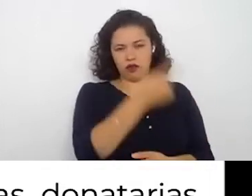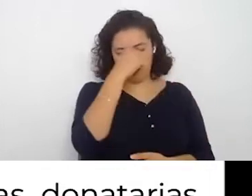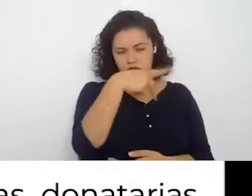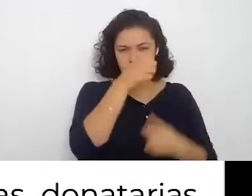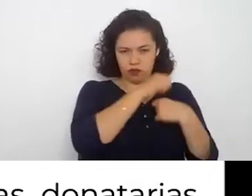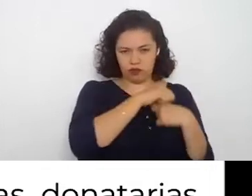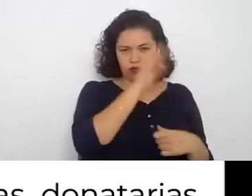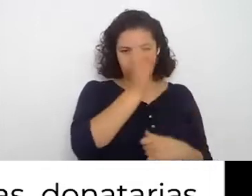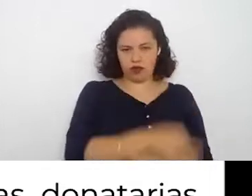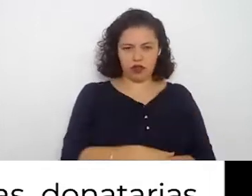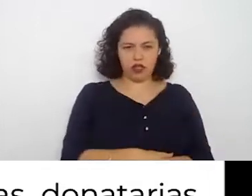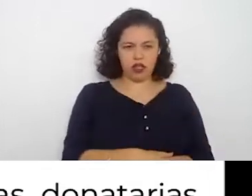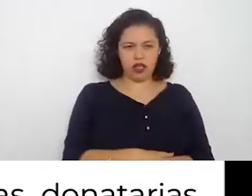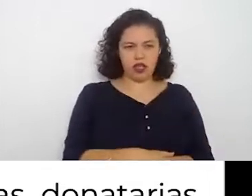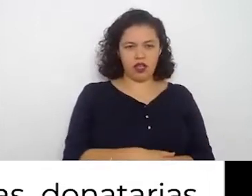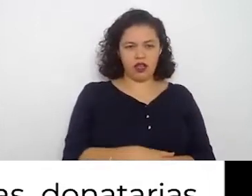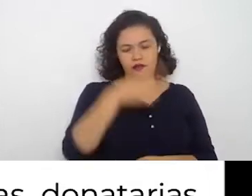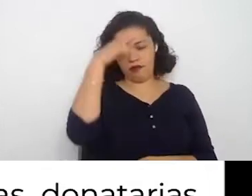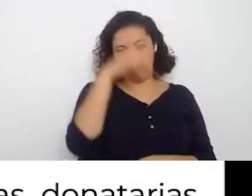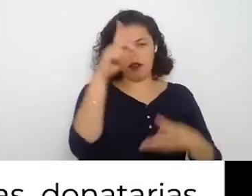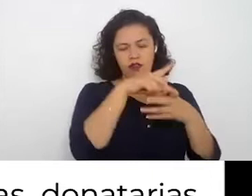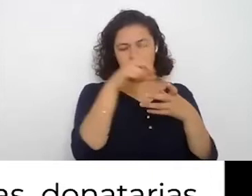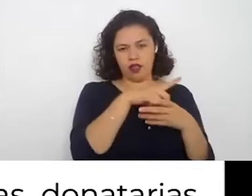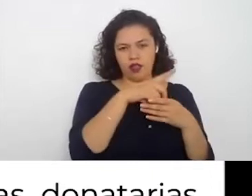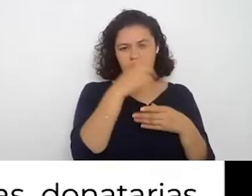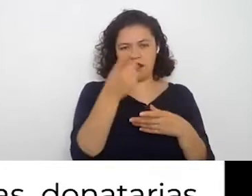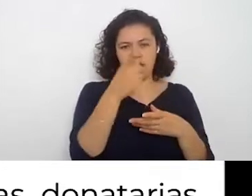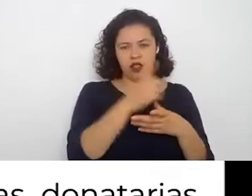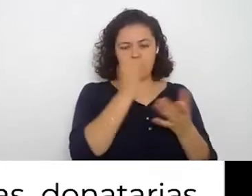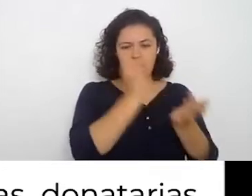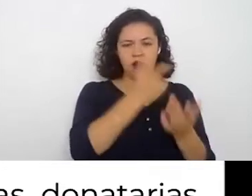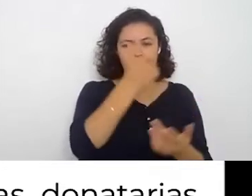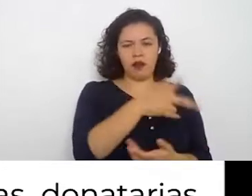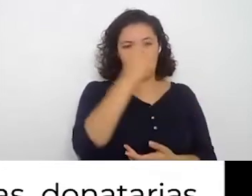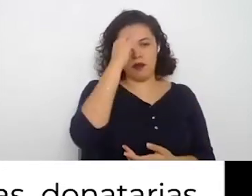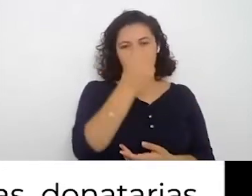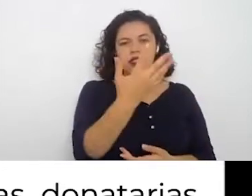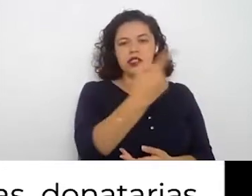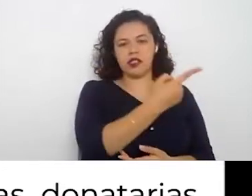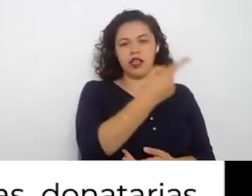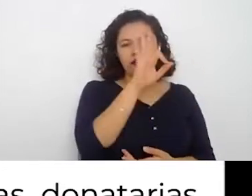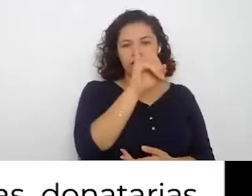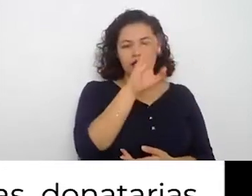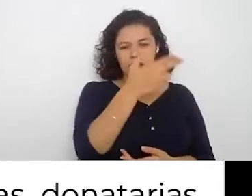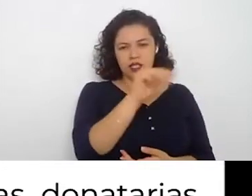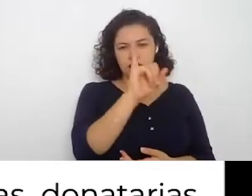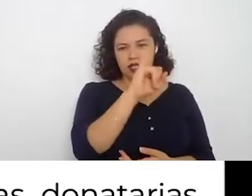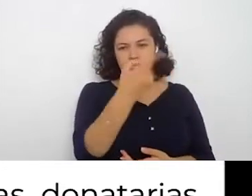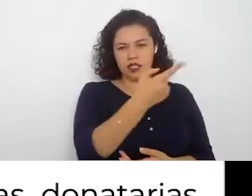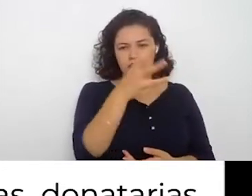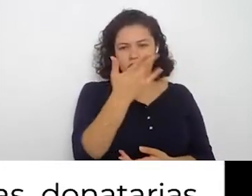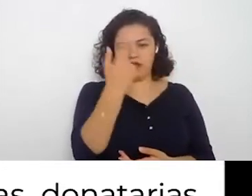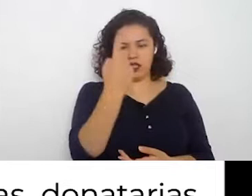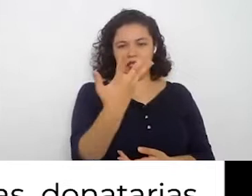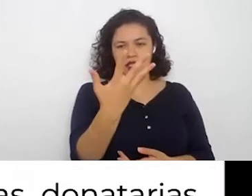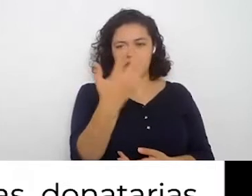autorización para recibir donativos deducibles de acuerdo a la ficha 155 ISR. ¿Qué es esta parte? Quiere